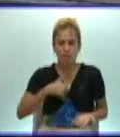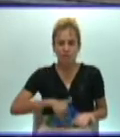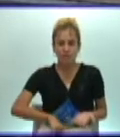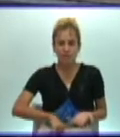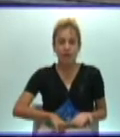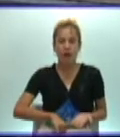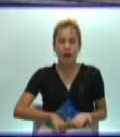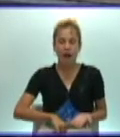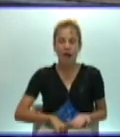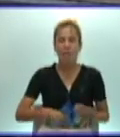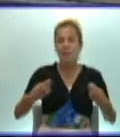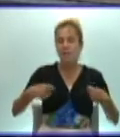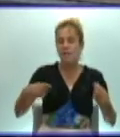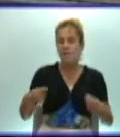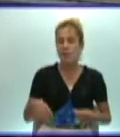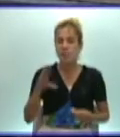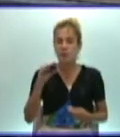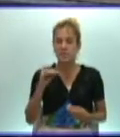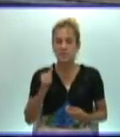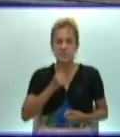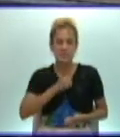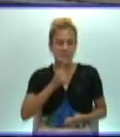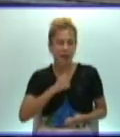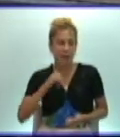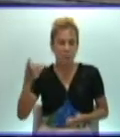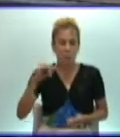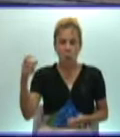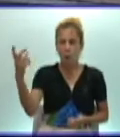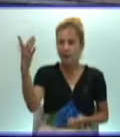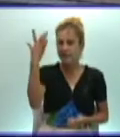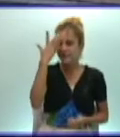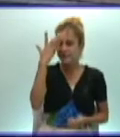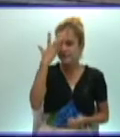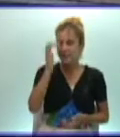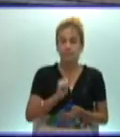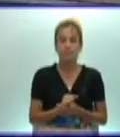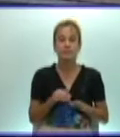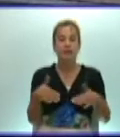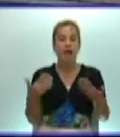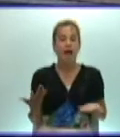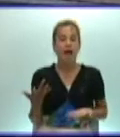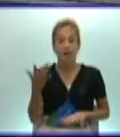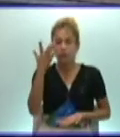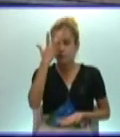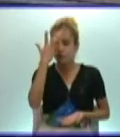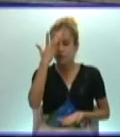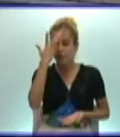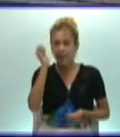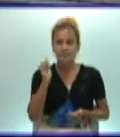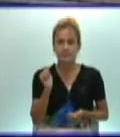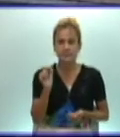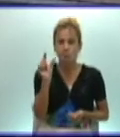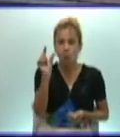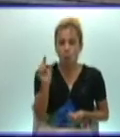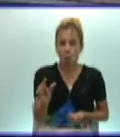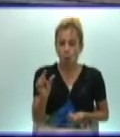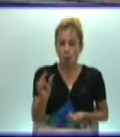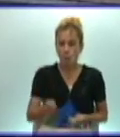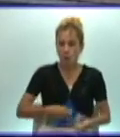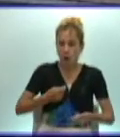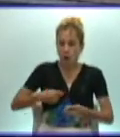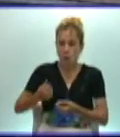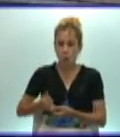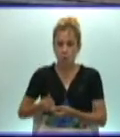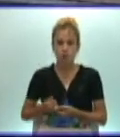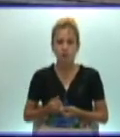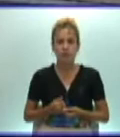corazón, queremos que sean como el Che. A Ernesto Guevara de la Serna, hombre de acción, ejemplo para